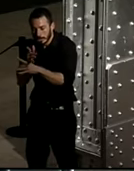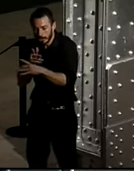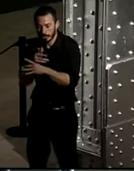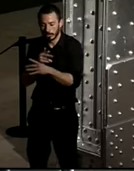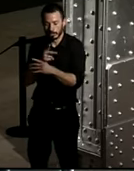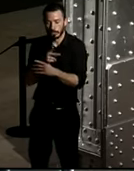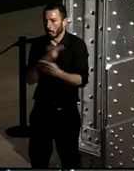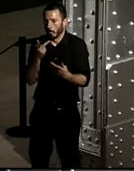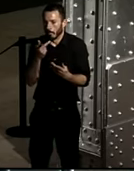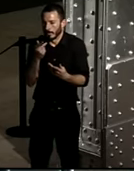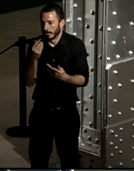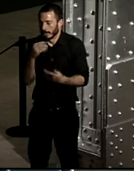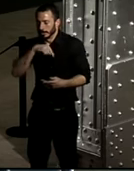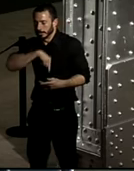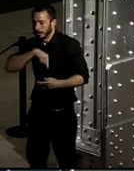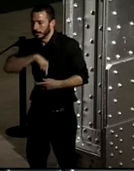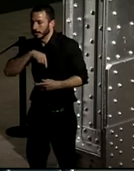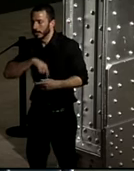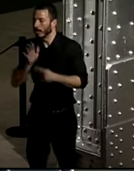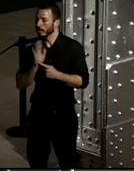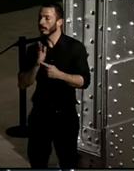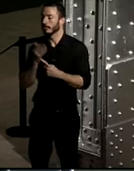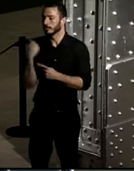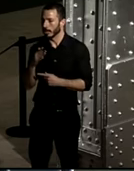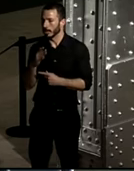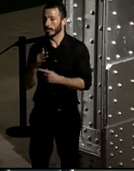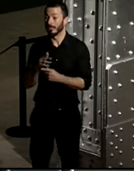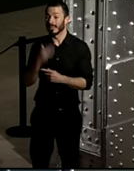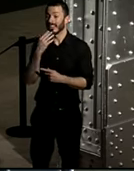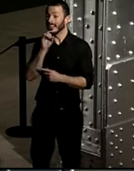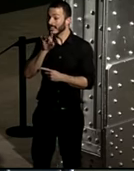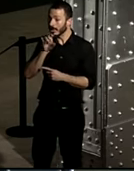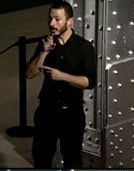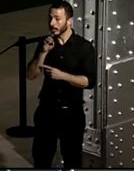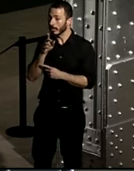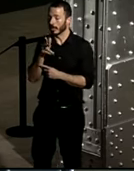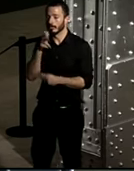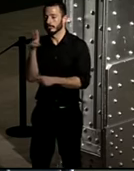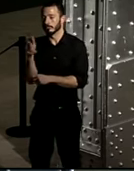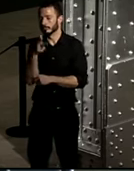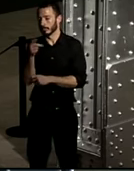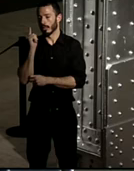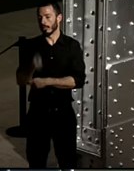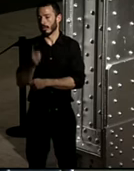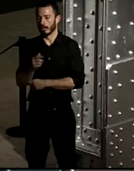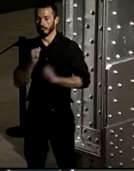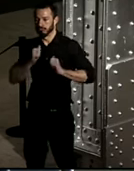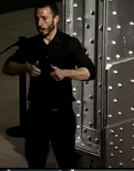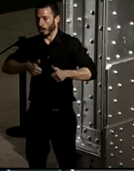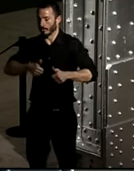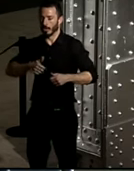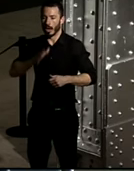germen. Yo hice el primer Super 8 con 15 años y no he hecho otra cosa que dirigir. Es cierto. Y ahora escribo más por